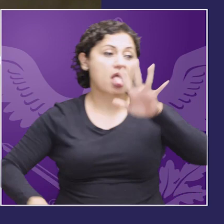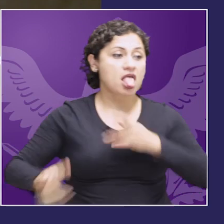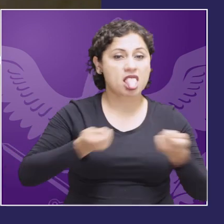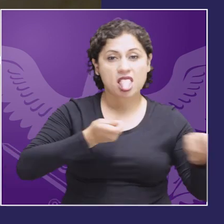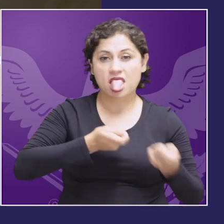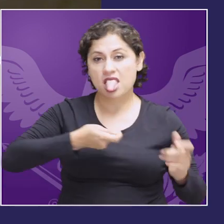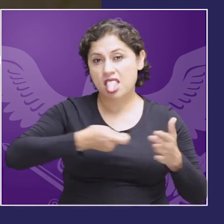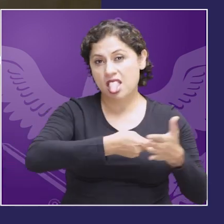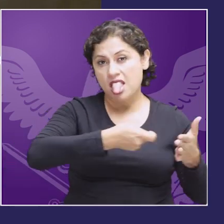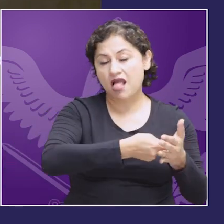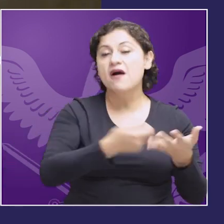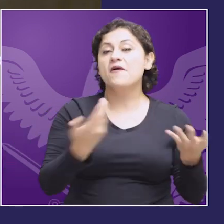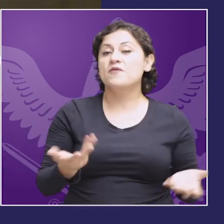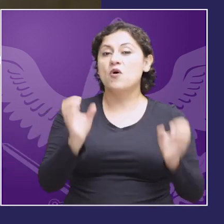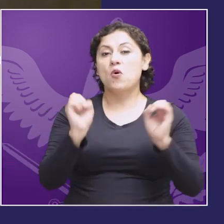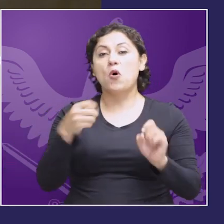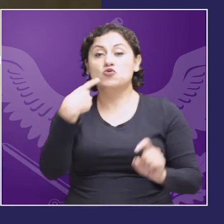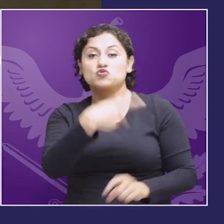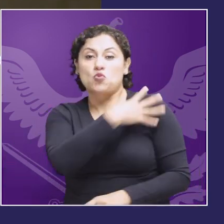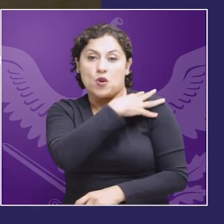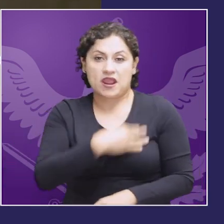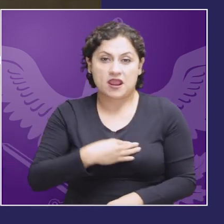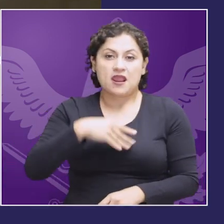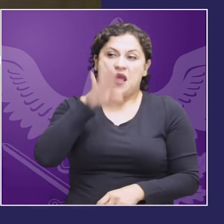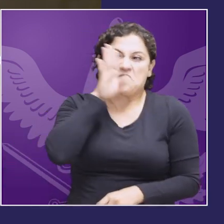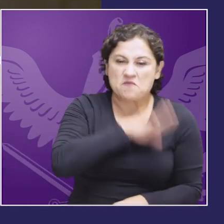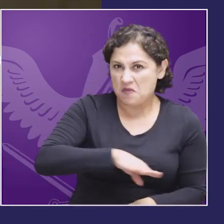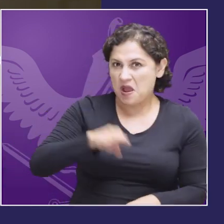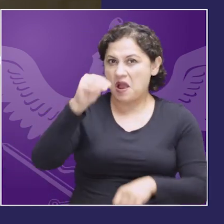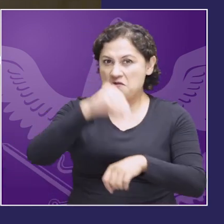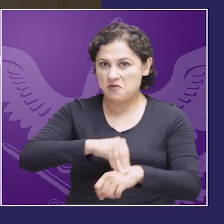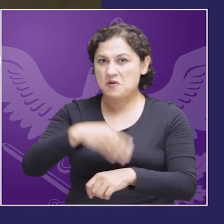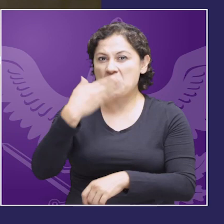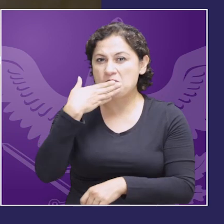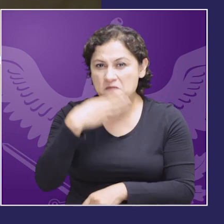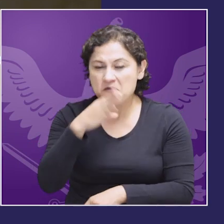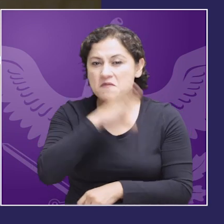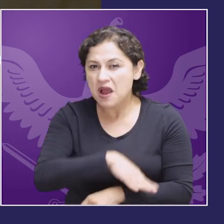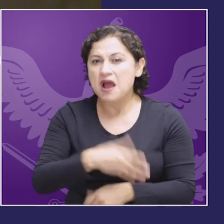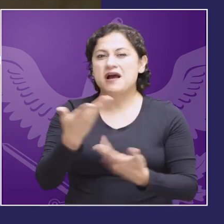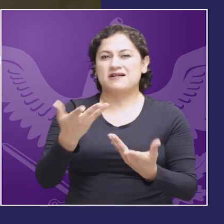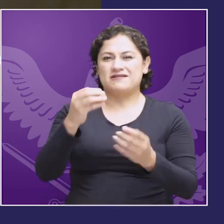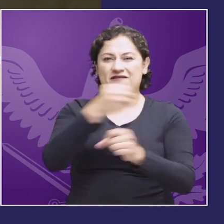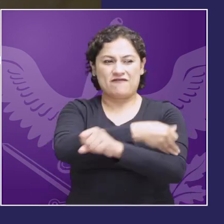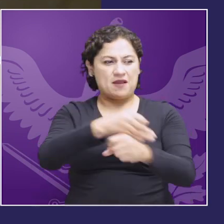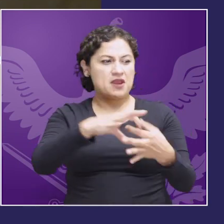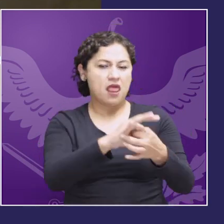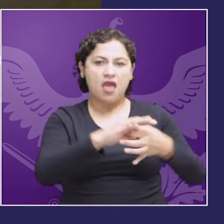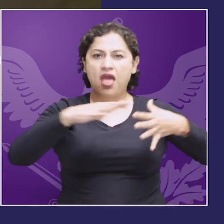respecto de las mujeres víctimas, respecto de las mamás, la madre loca, la madre que está siendo manipulada en su dolor,